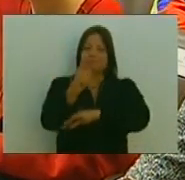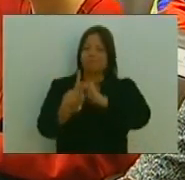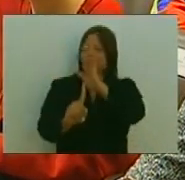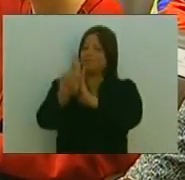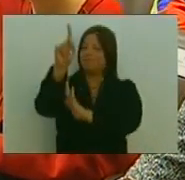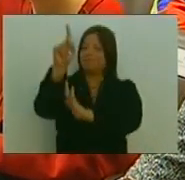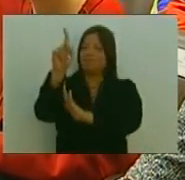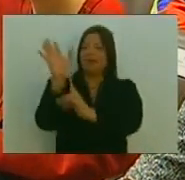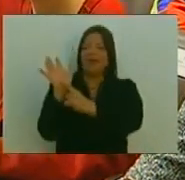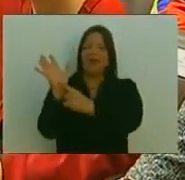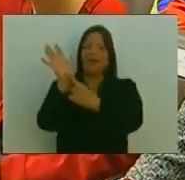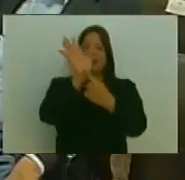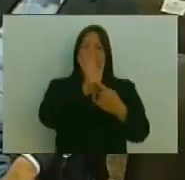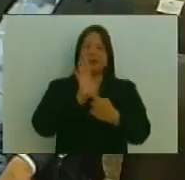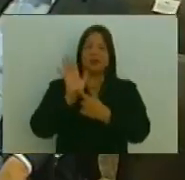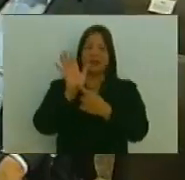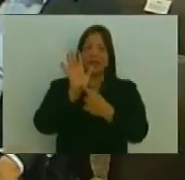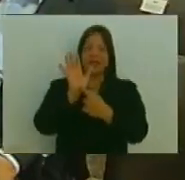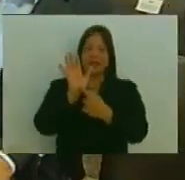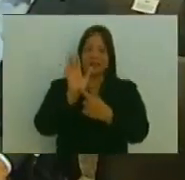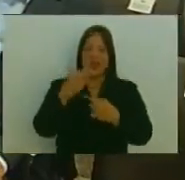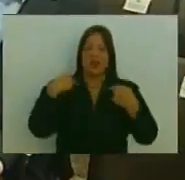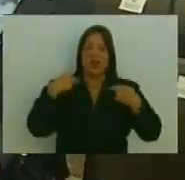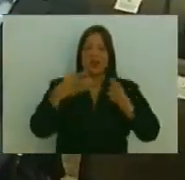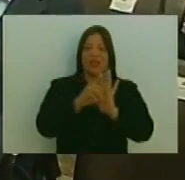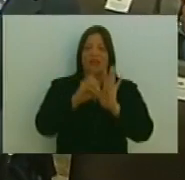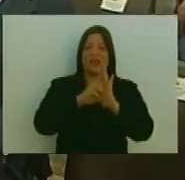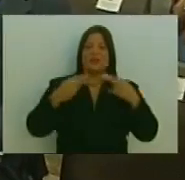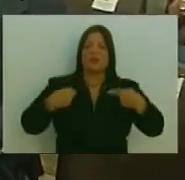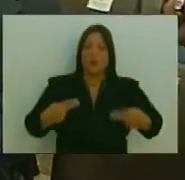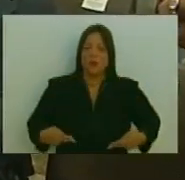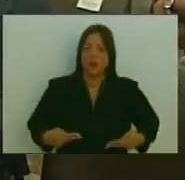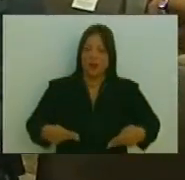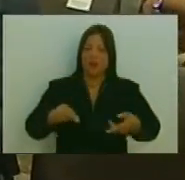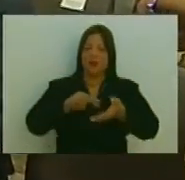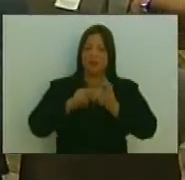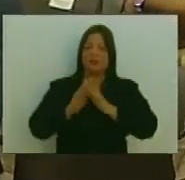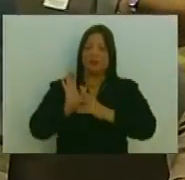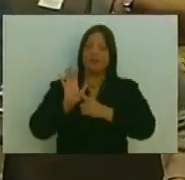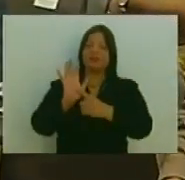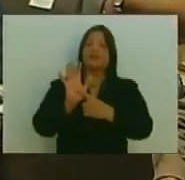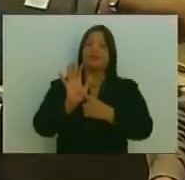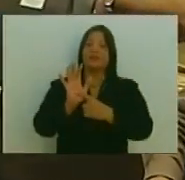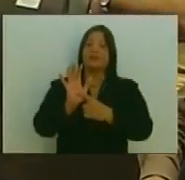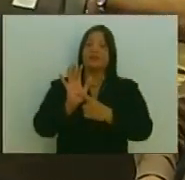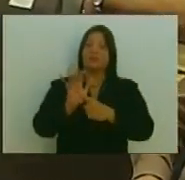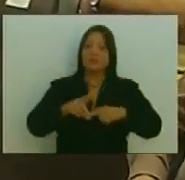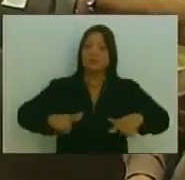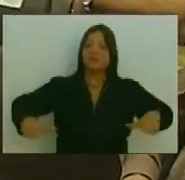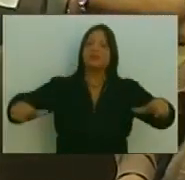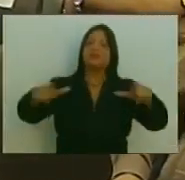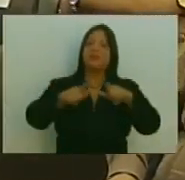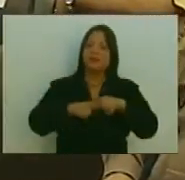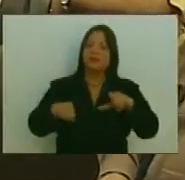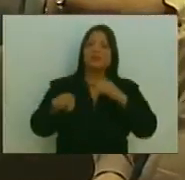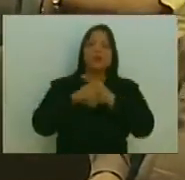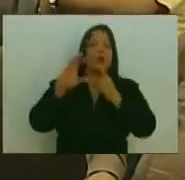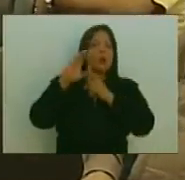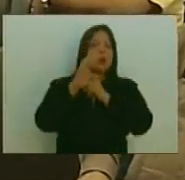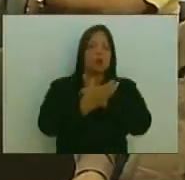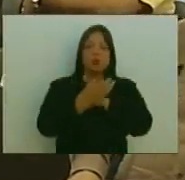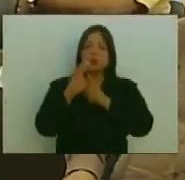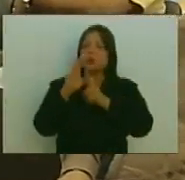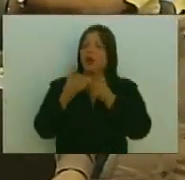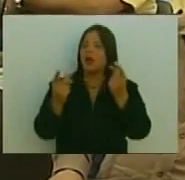la visibilización y de los derechos humanos de las personas con discapacidad dentro de los espacios como lo es la cultura, el